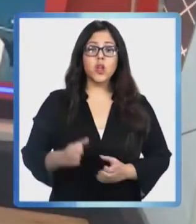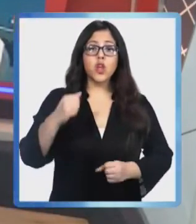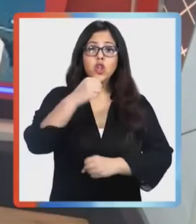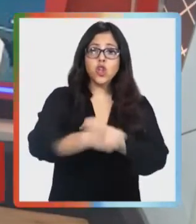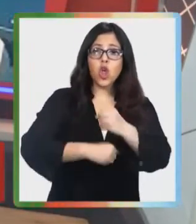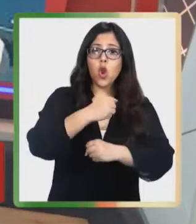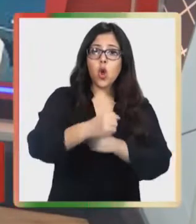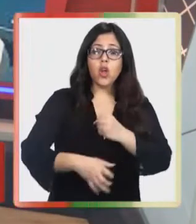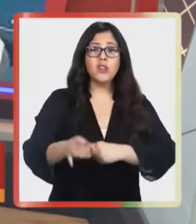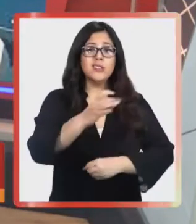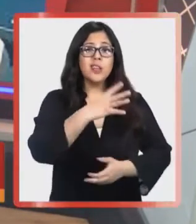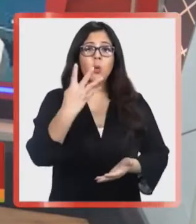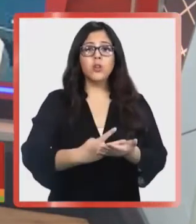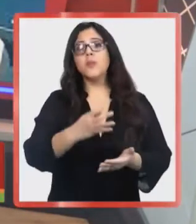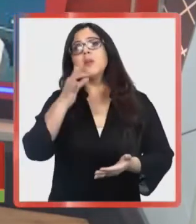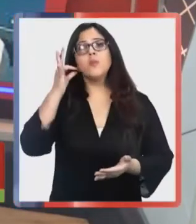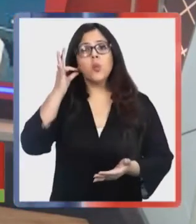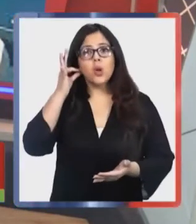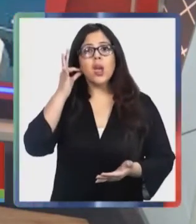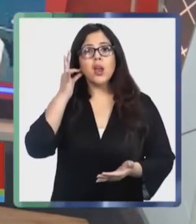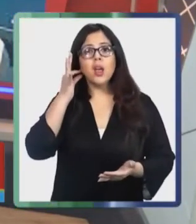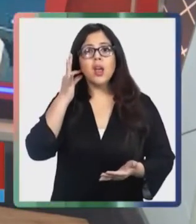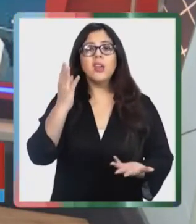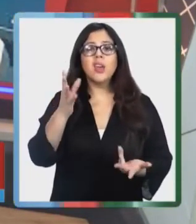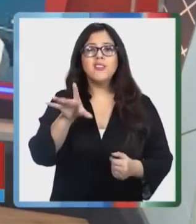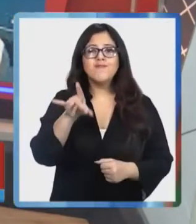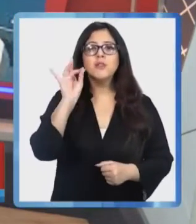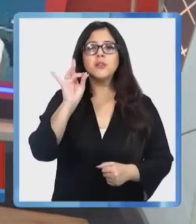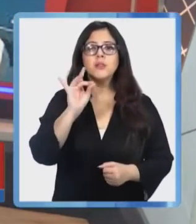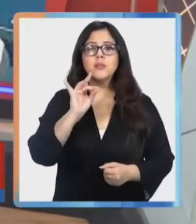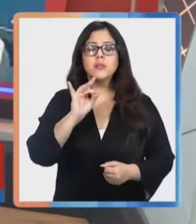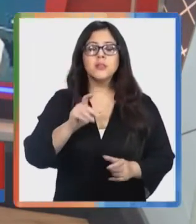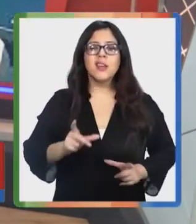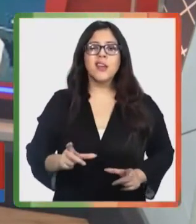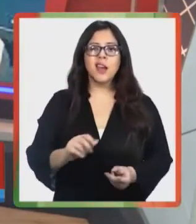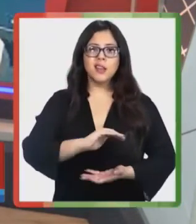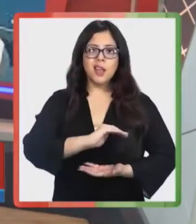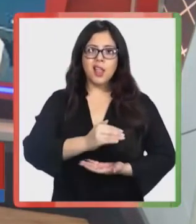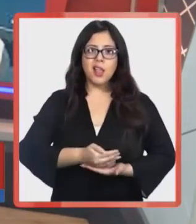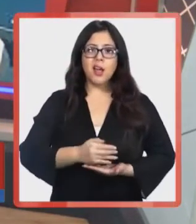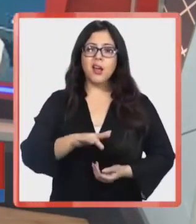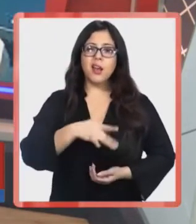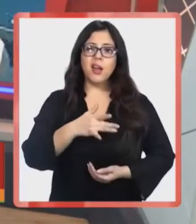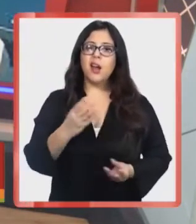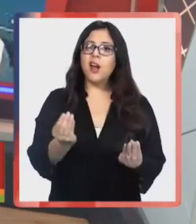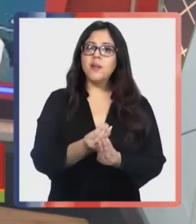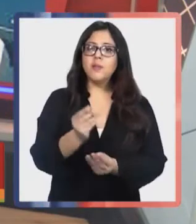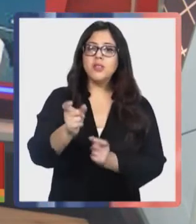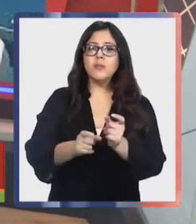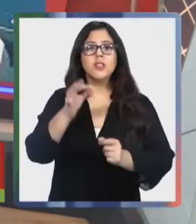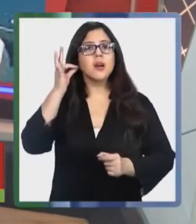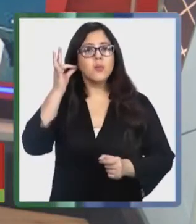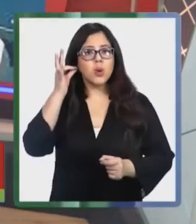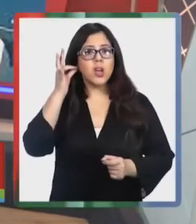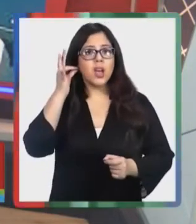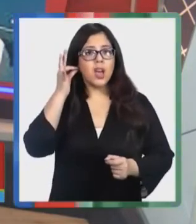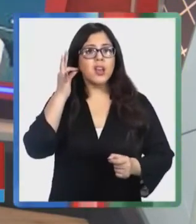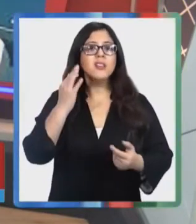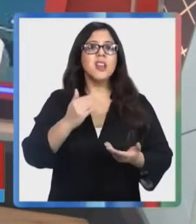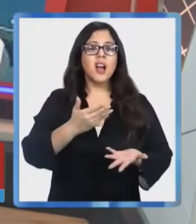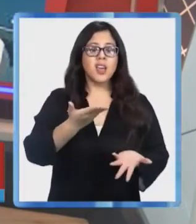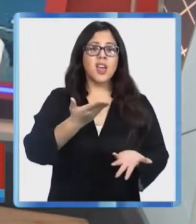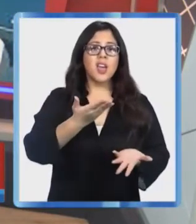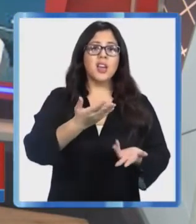cada año en chile 4000 mujeres son diagnosticadas con cáncer de mama lamentablemente muchos pacientes se